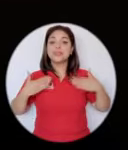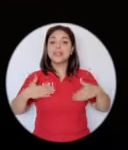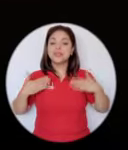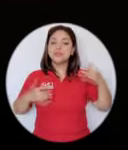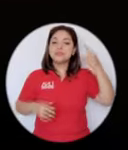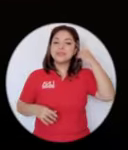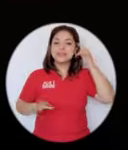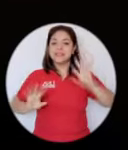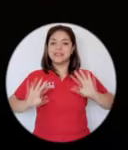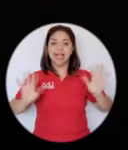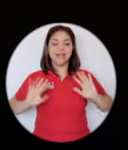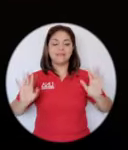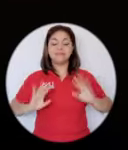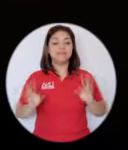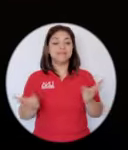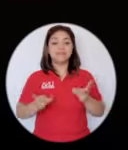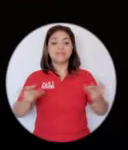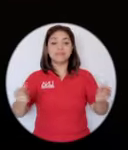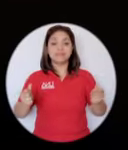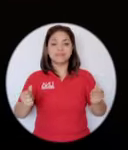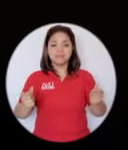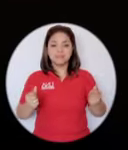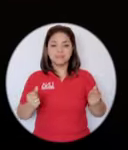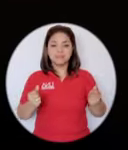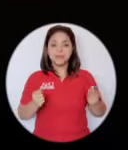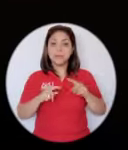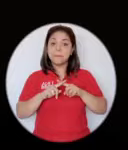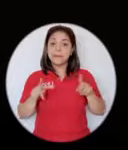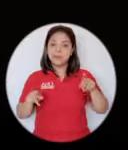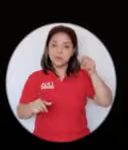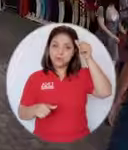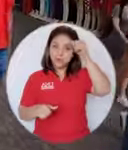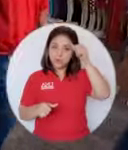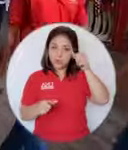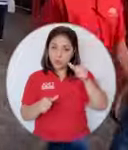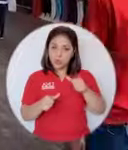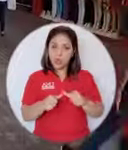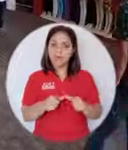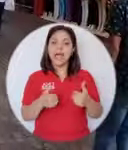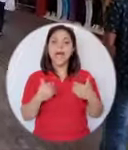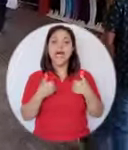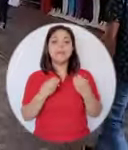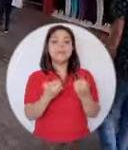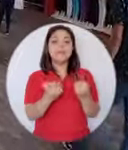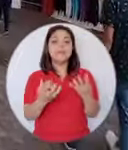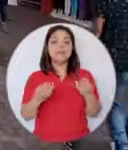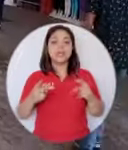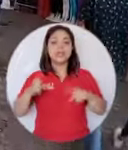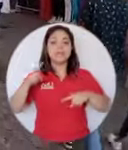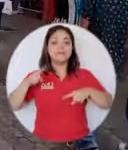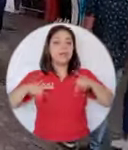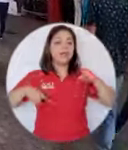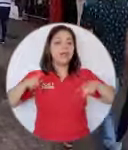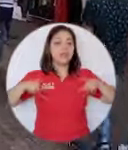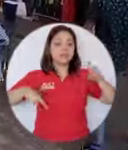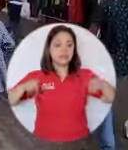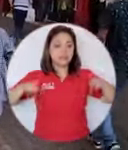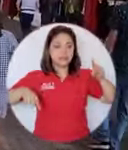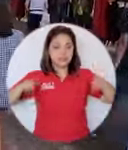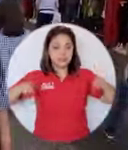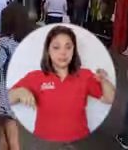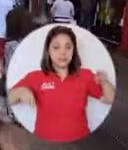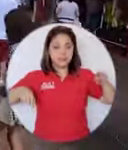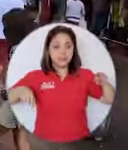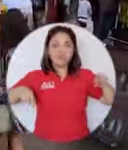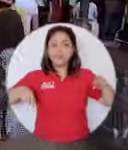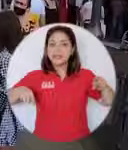muy contentos porque ya nada pasa. Recuerden que estamos en presencia de